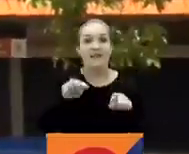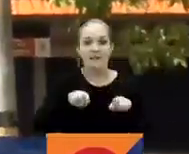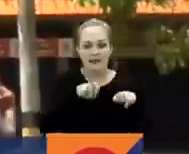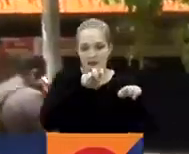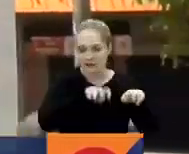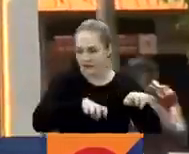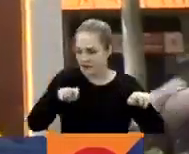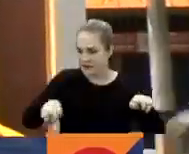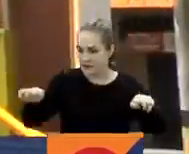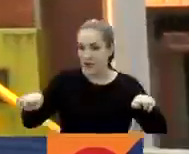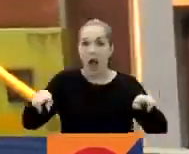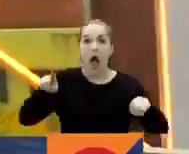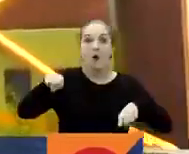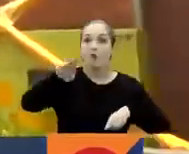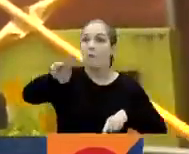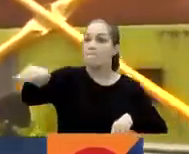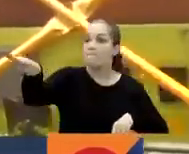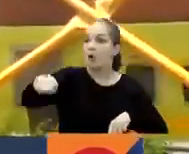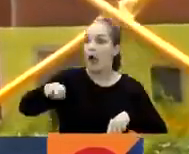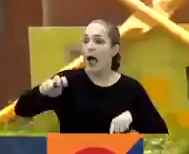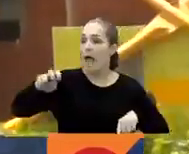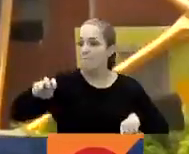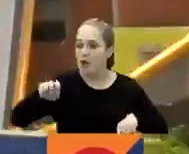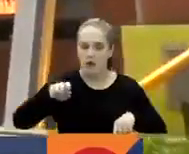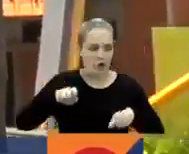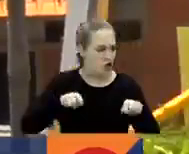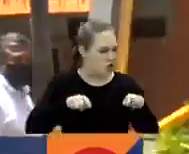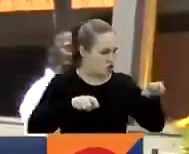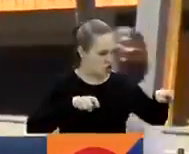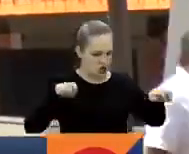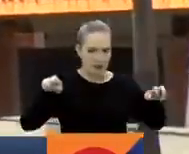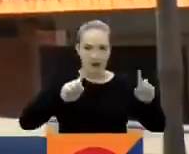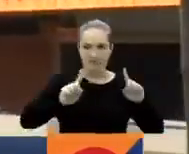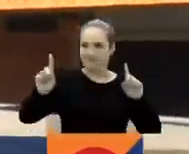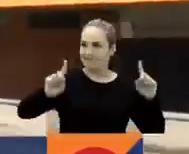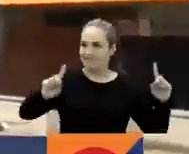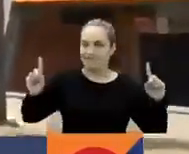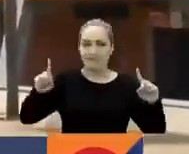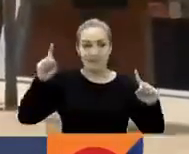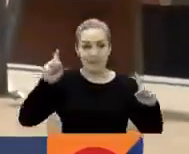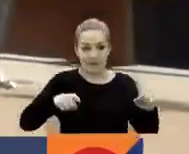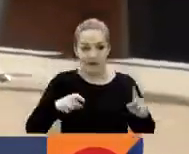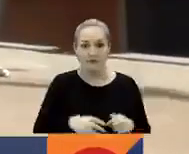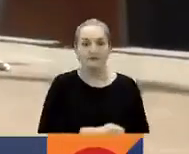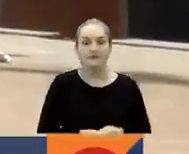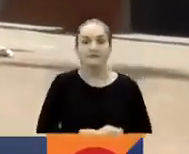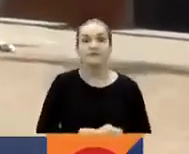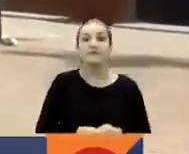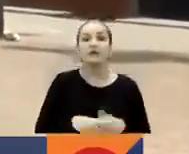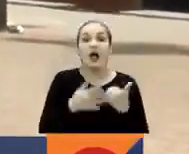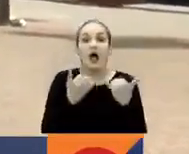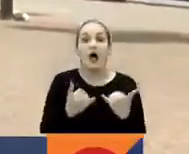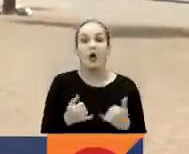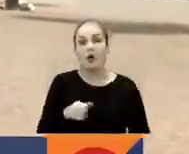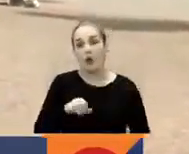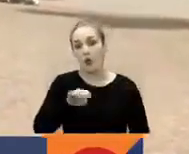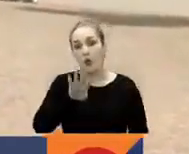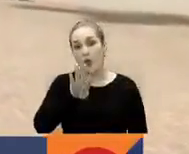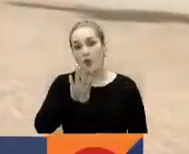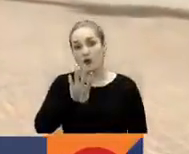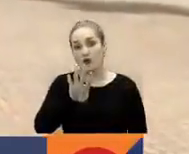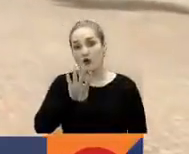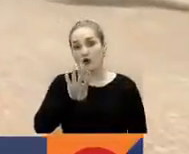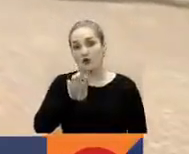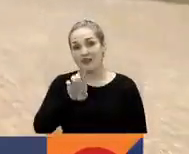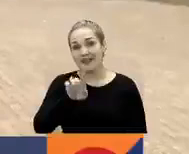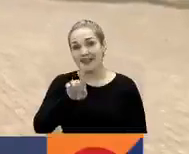sillas que estarán bloqueadas para mantener precisamente entonces ese distanciamiento social. Precisamente son 496 días los que